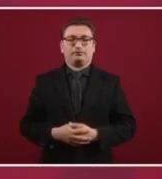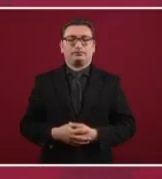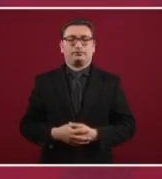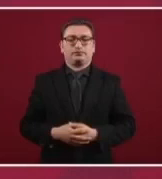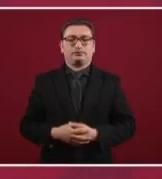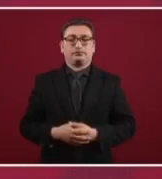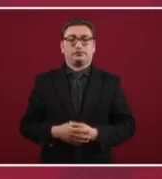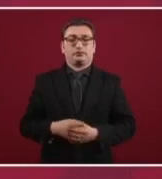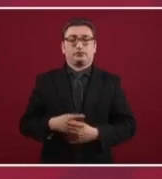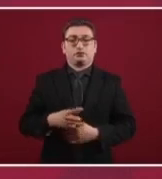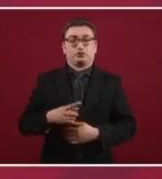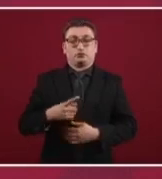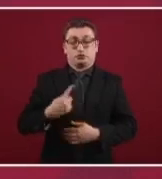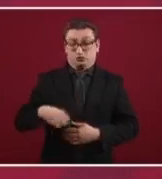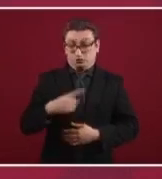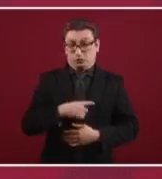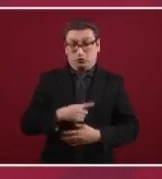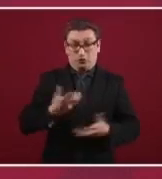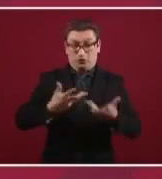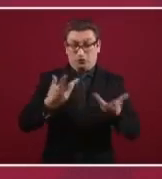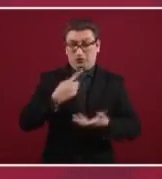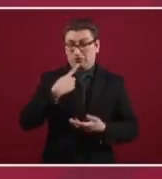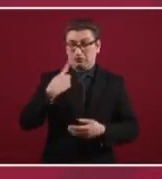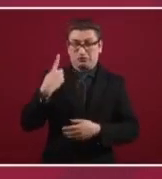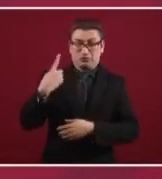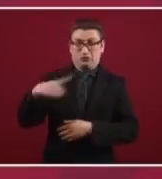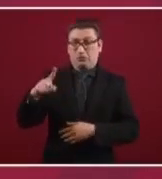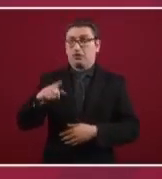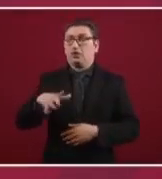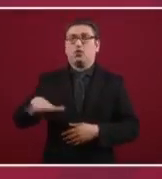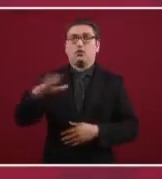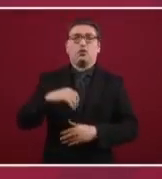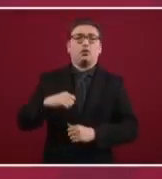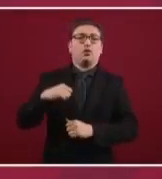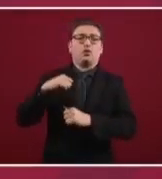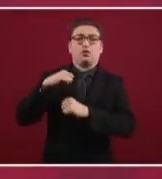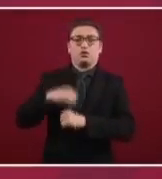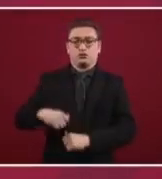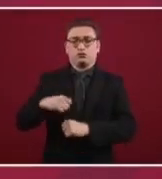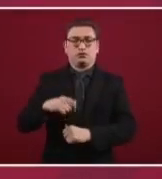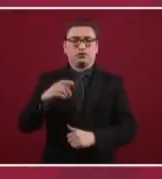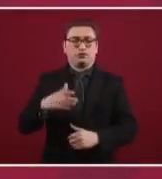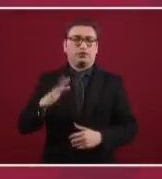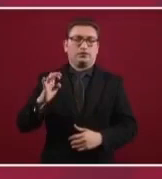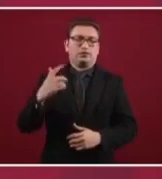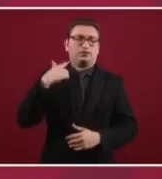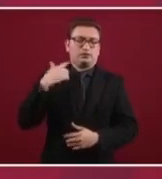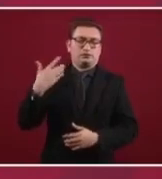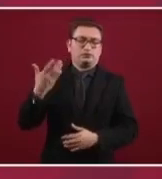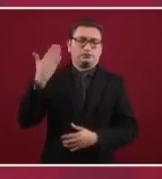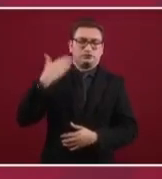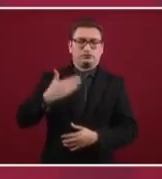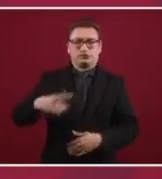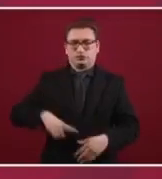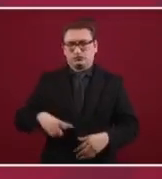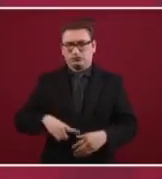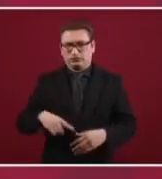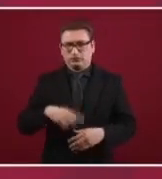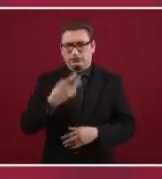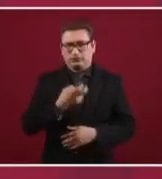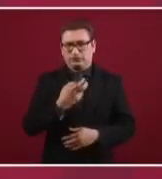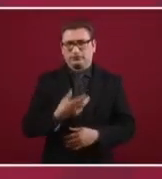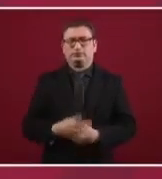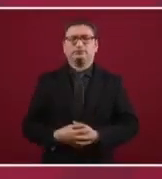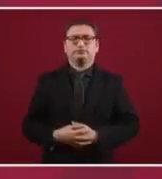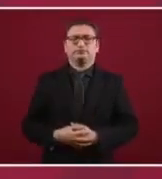presentar denuncias a autoridades de los gobiernos anteriores,